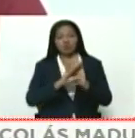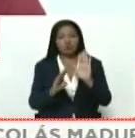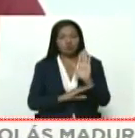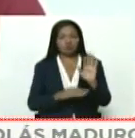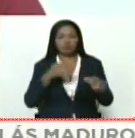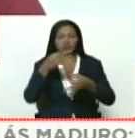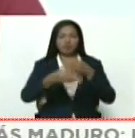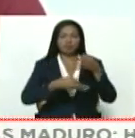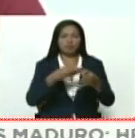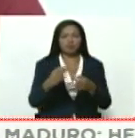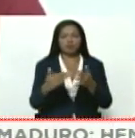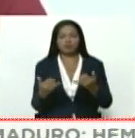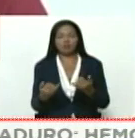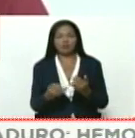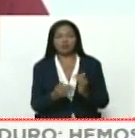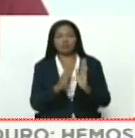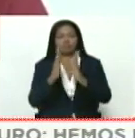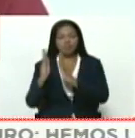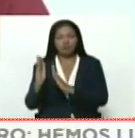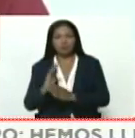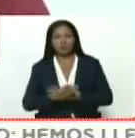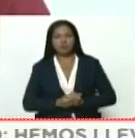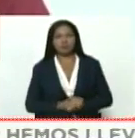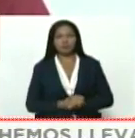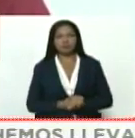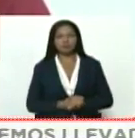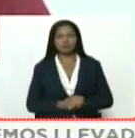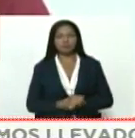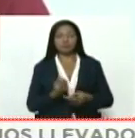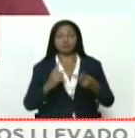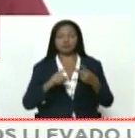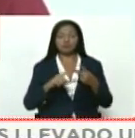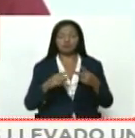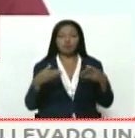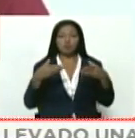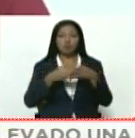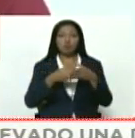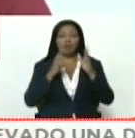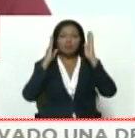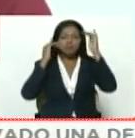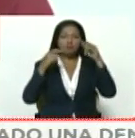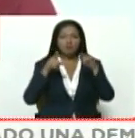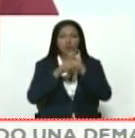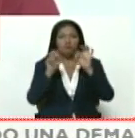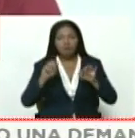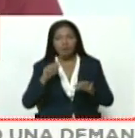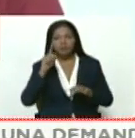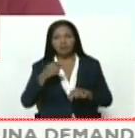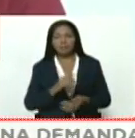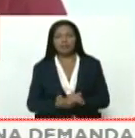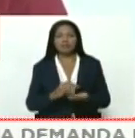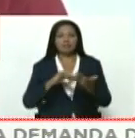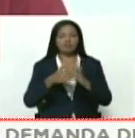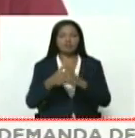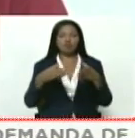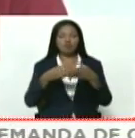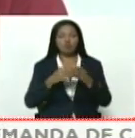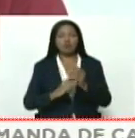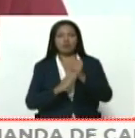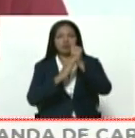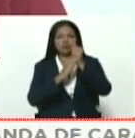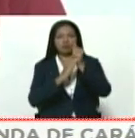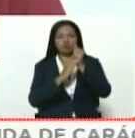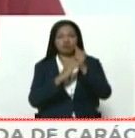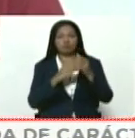explicar cómo se van a estructurar. Y el segundo grupo, el segundo foco de atención es los cuadros de la dirección del